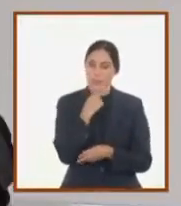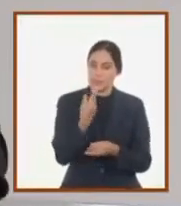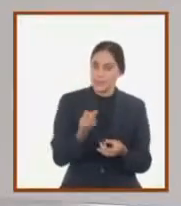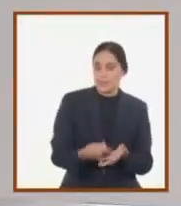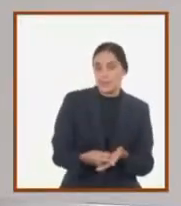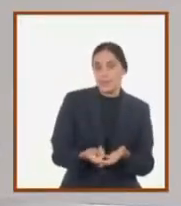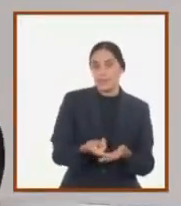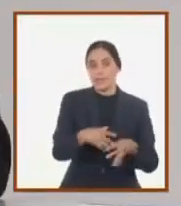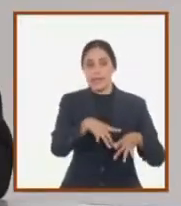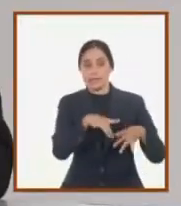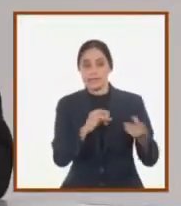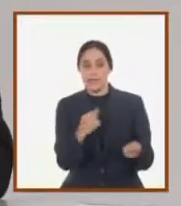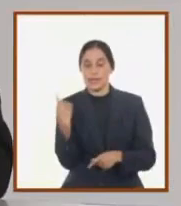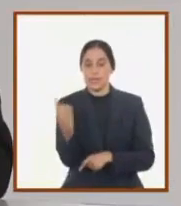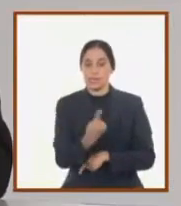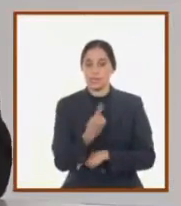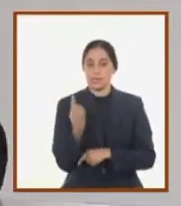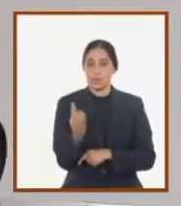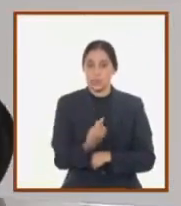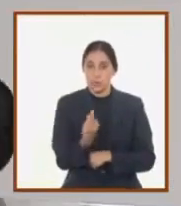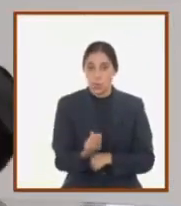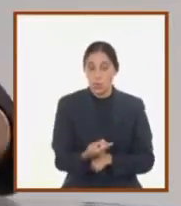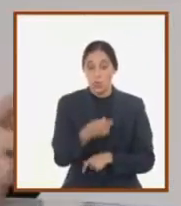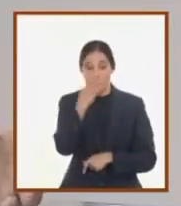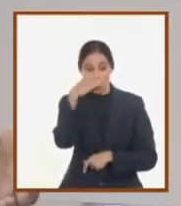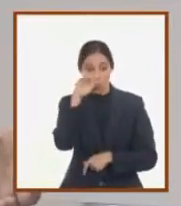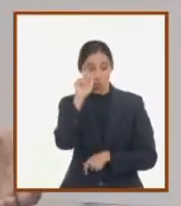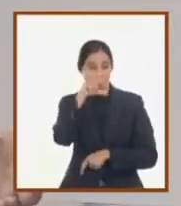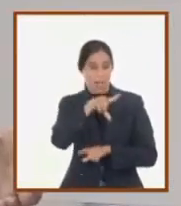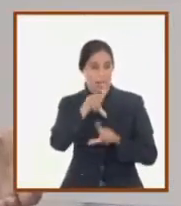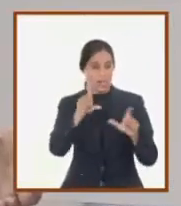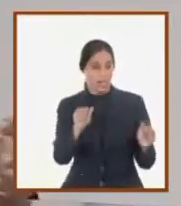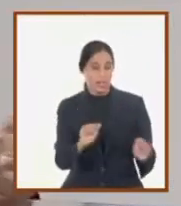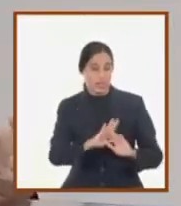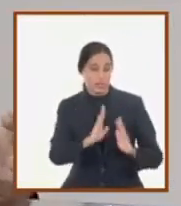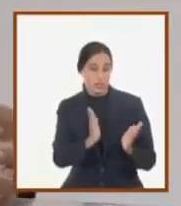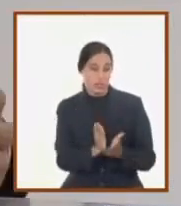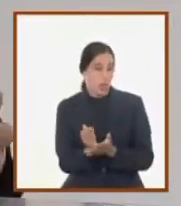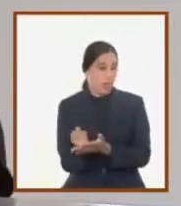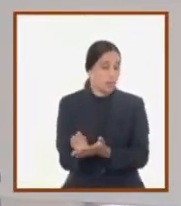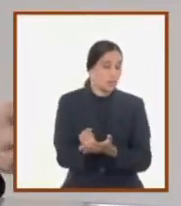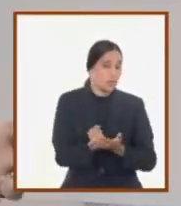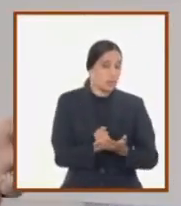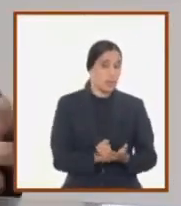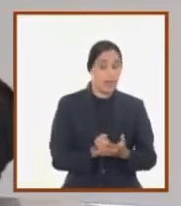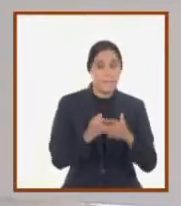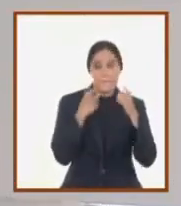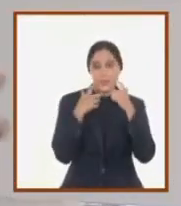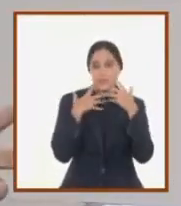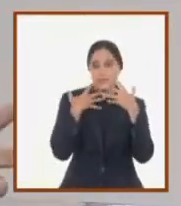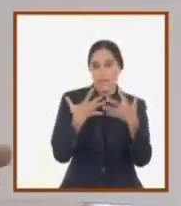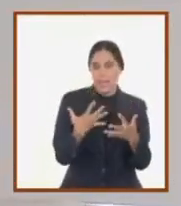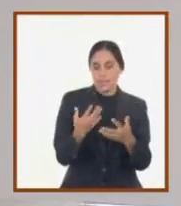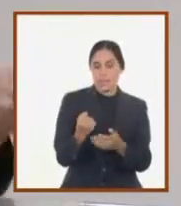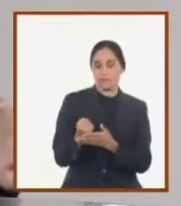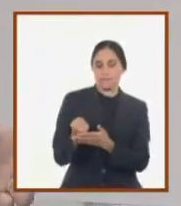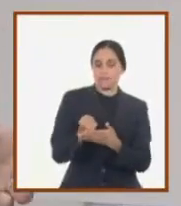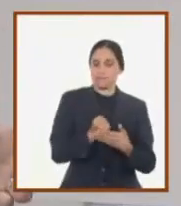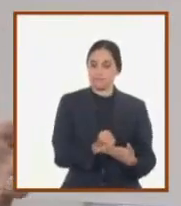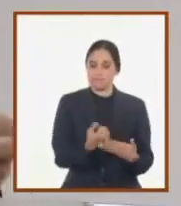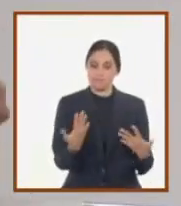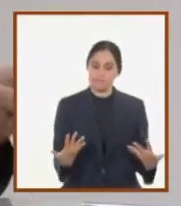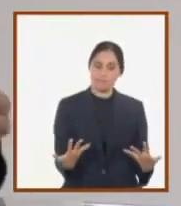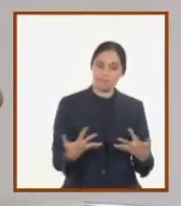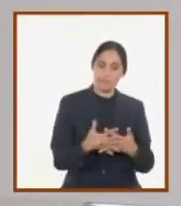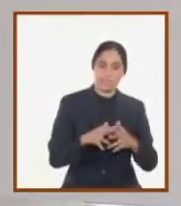archivo Nacional de la de la República de Cuba y todo eso ha permitido que eh con la ayuda s entre todos de todas